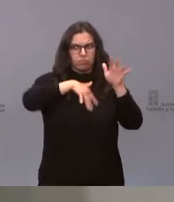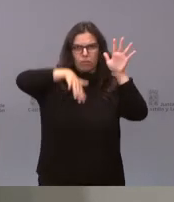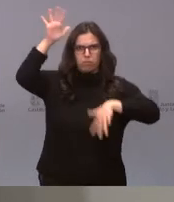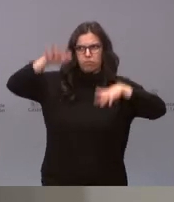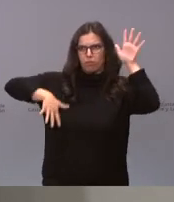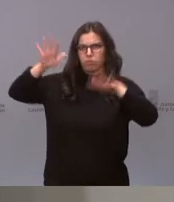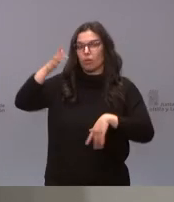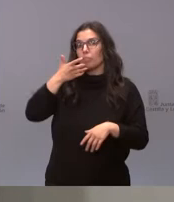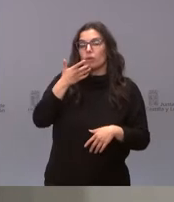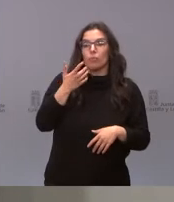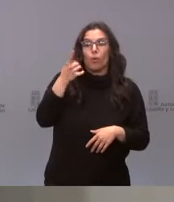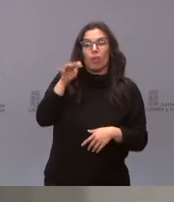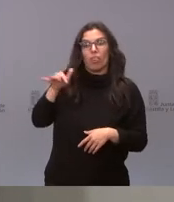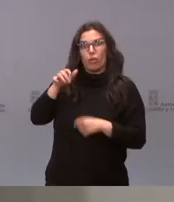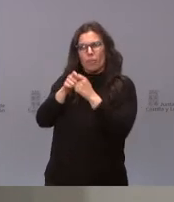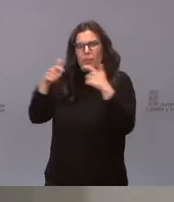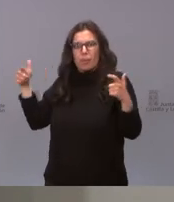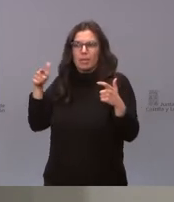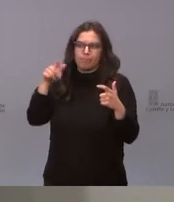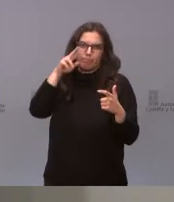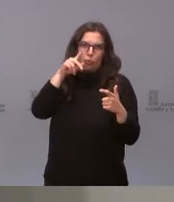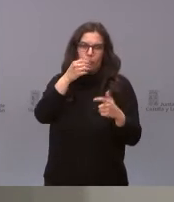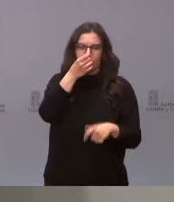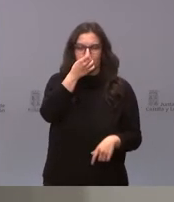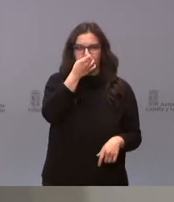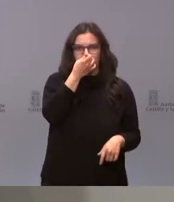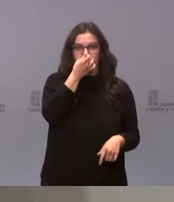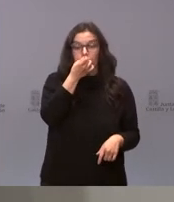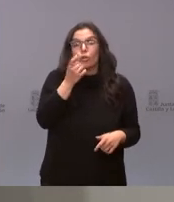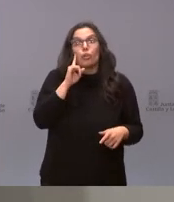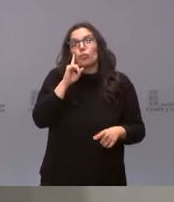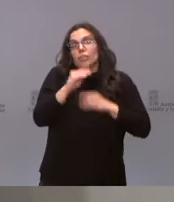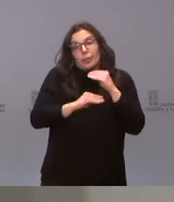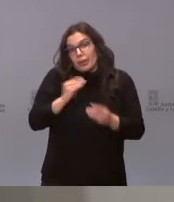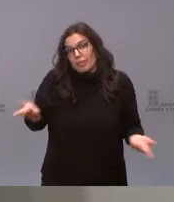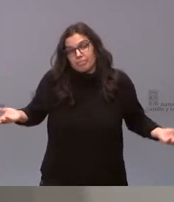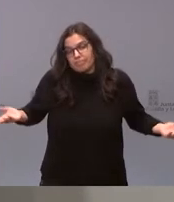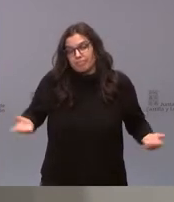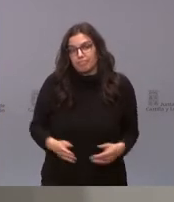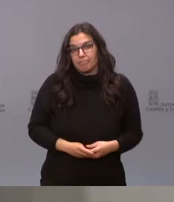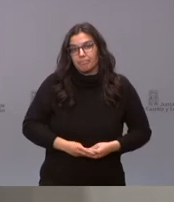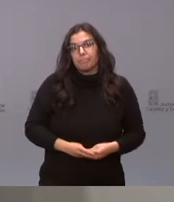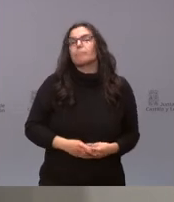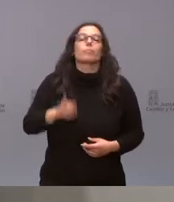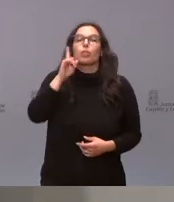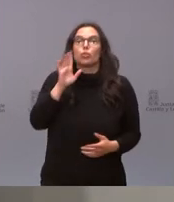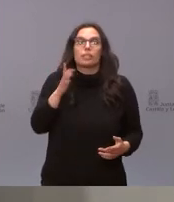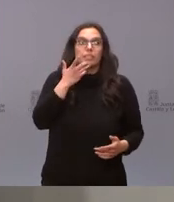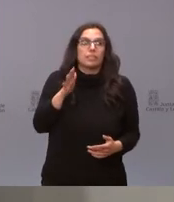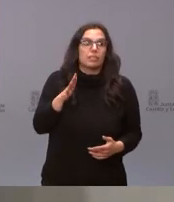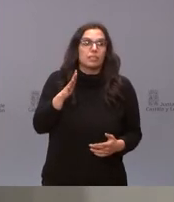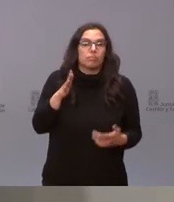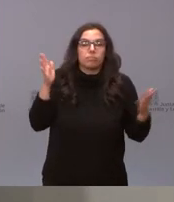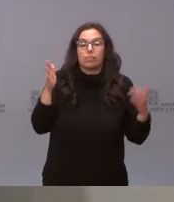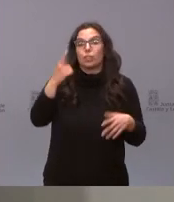altas en un sitio pues es algo preocupante pero no sé qué es lo que harán no sé si se va a hacer lo que